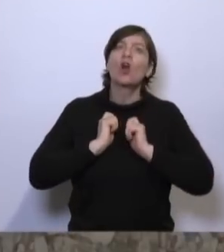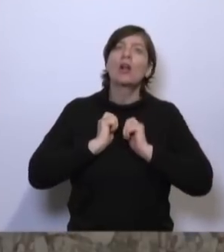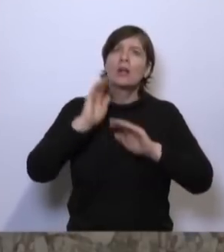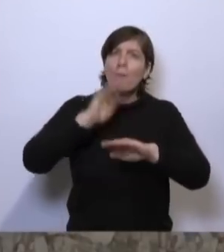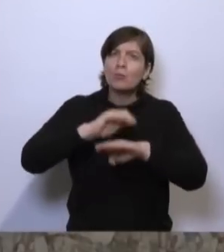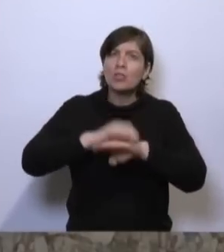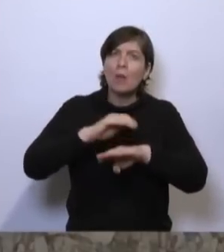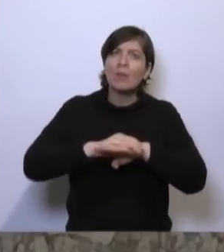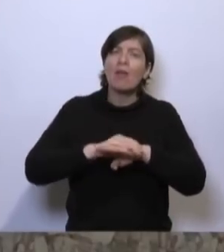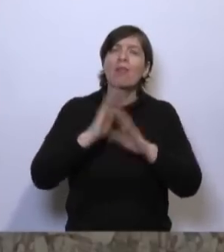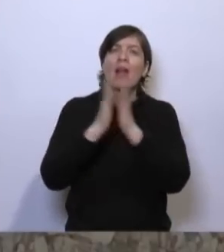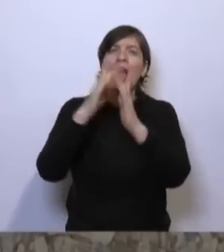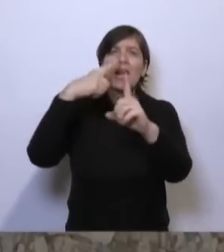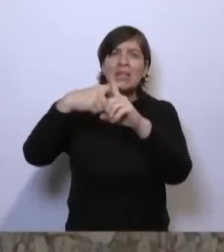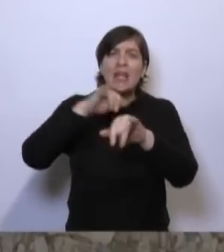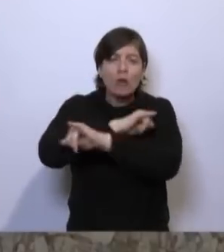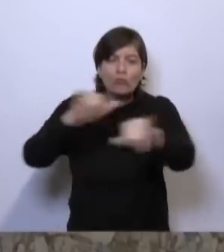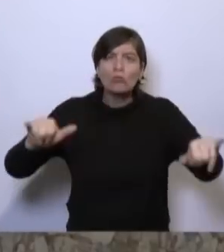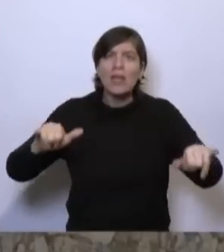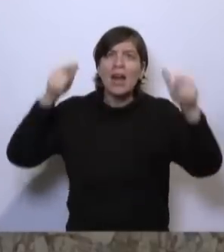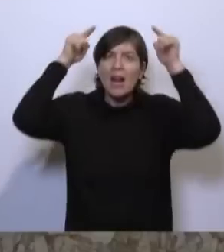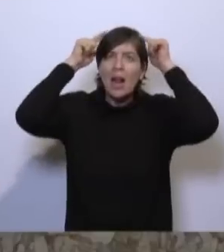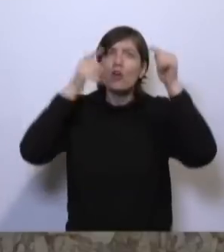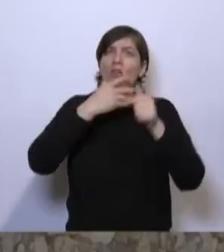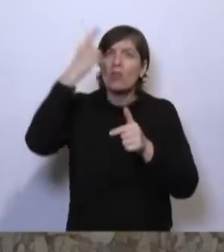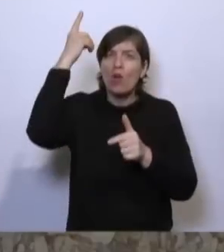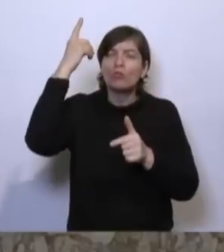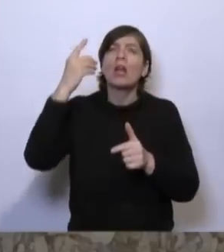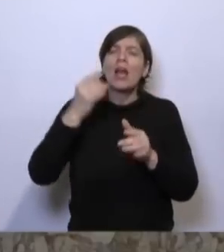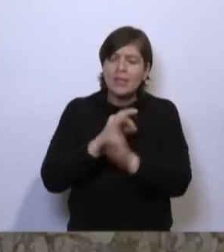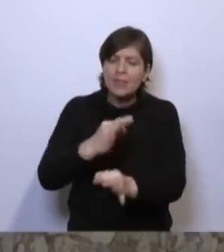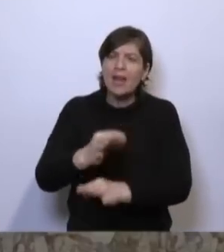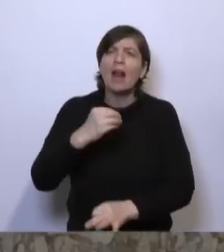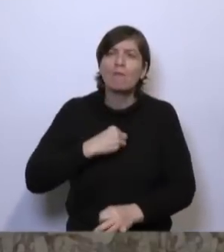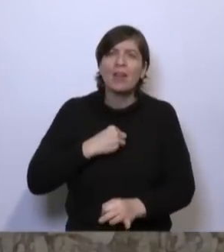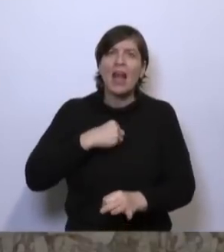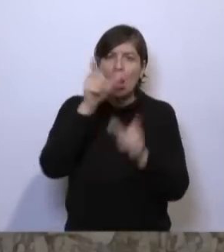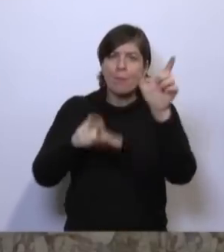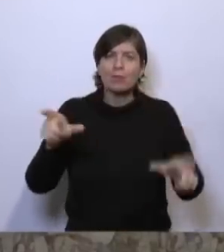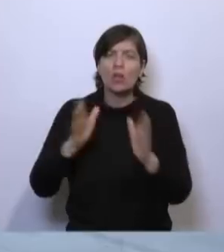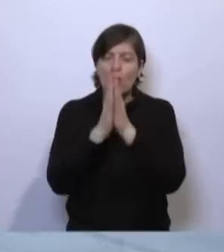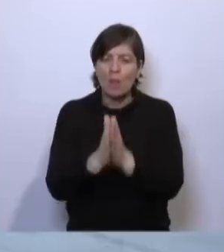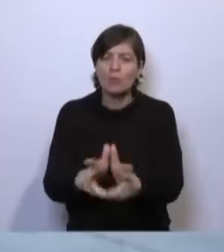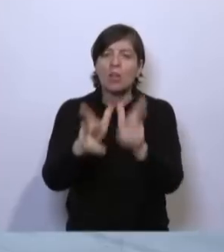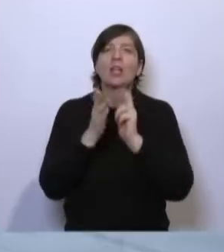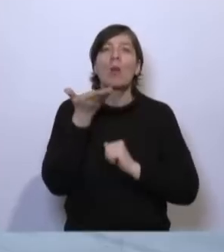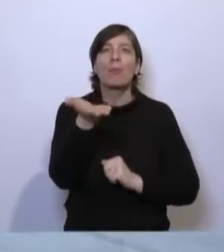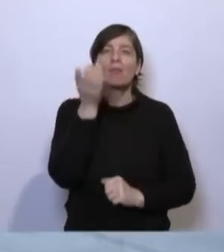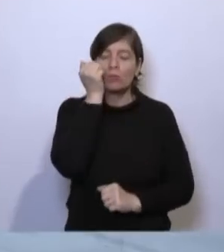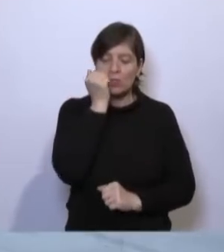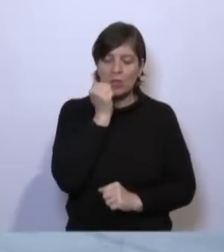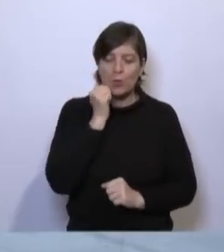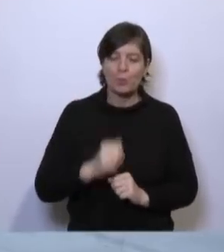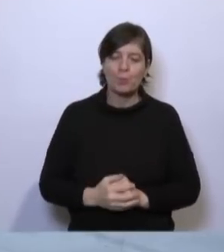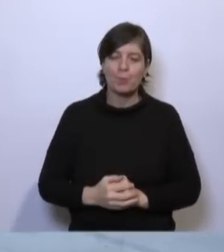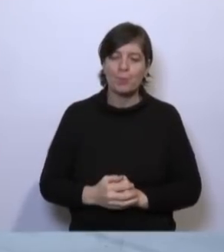de anunciar el Evangelio del Reino de Dios y de educar en la fe a los creyentes, oremos: